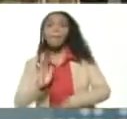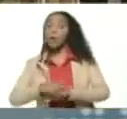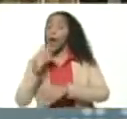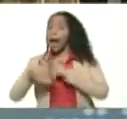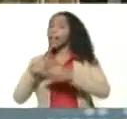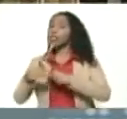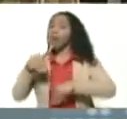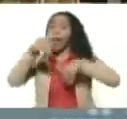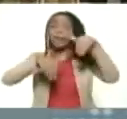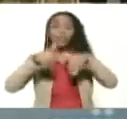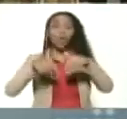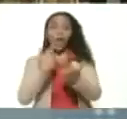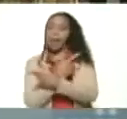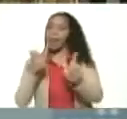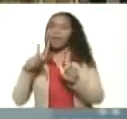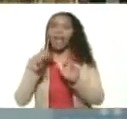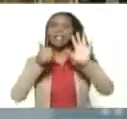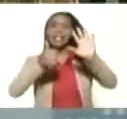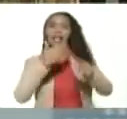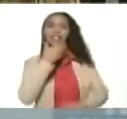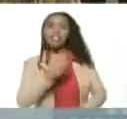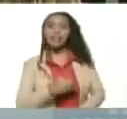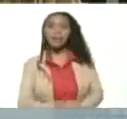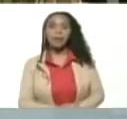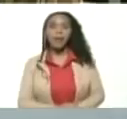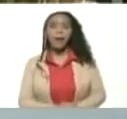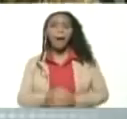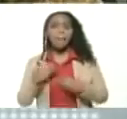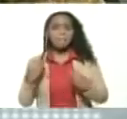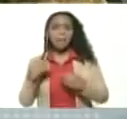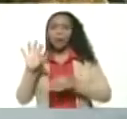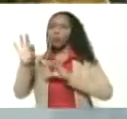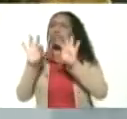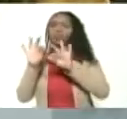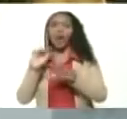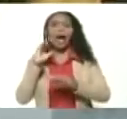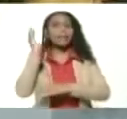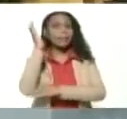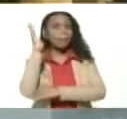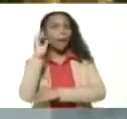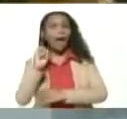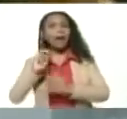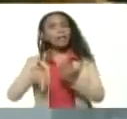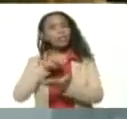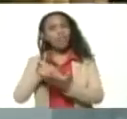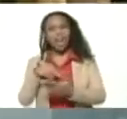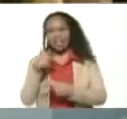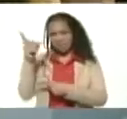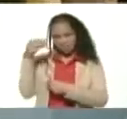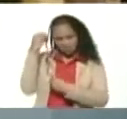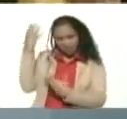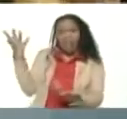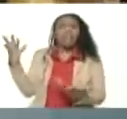hecho elecciones libres el 6 de diciembre para elegir la Asamblea Nacional. ¿Qué se creen?